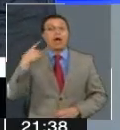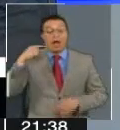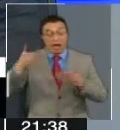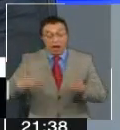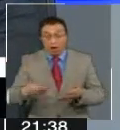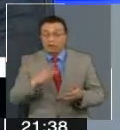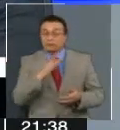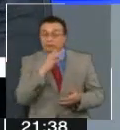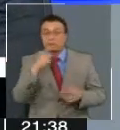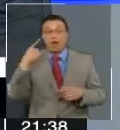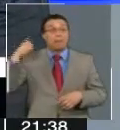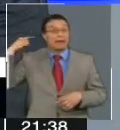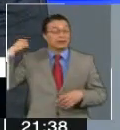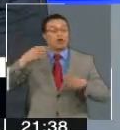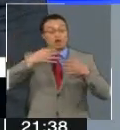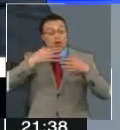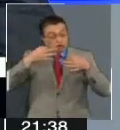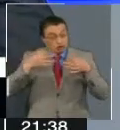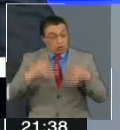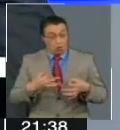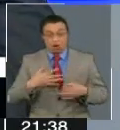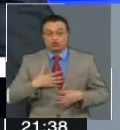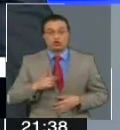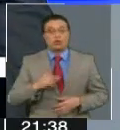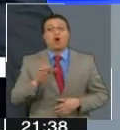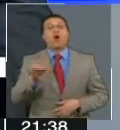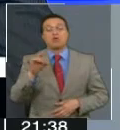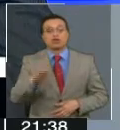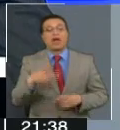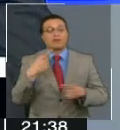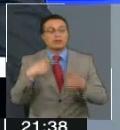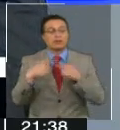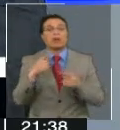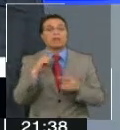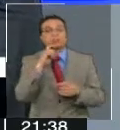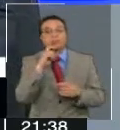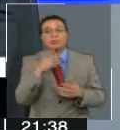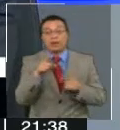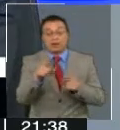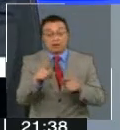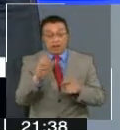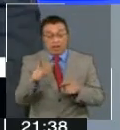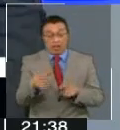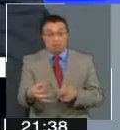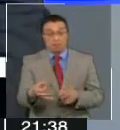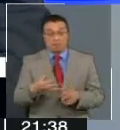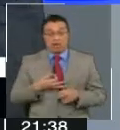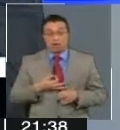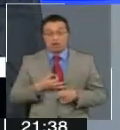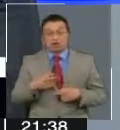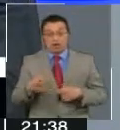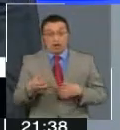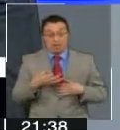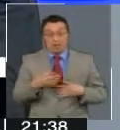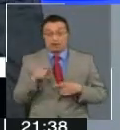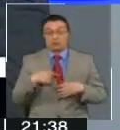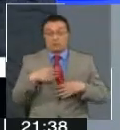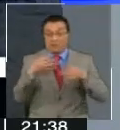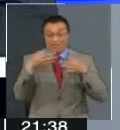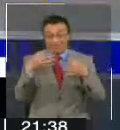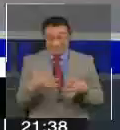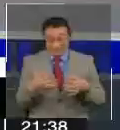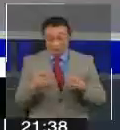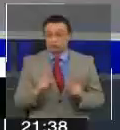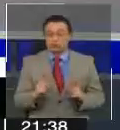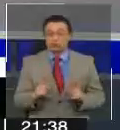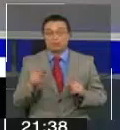averiguar, no lo podría asegurar, no lo podría asegurar. ¿Y cómo sabe entonces que le comentó a alguien si no sabe a quién? Él me lo comentó, pero yo no tengo mayores certezas de eso. Está bien, pero